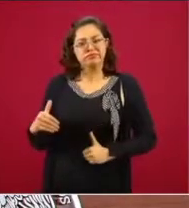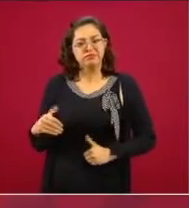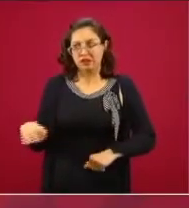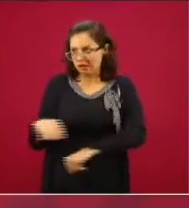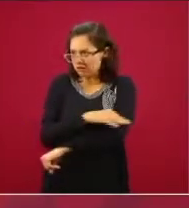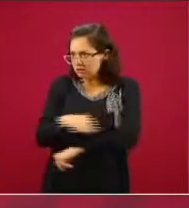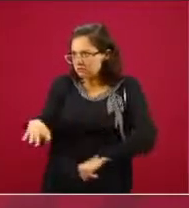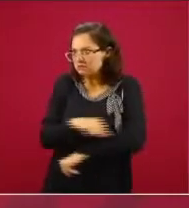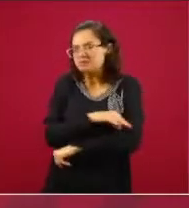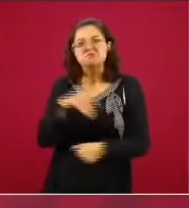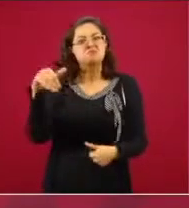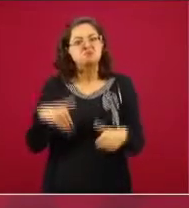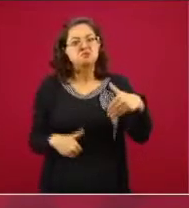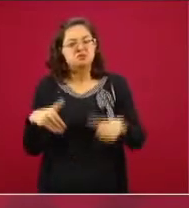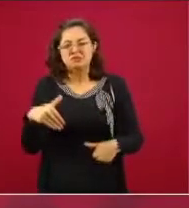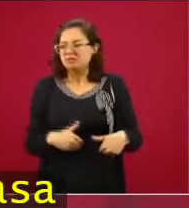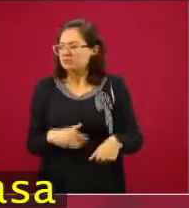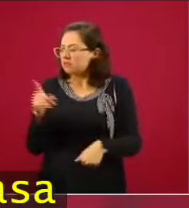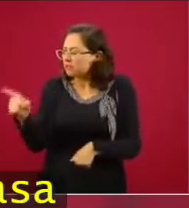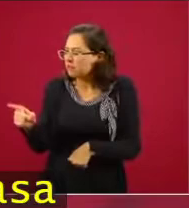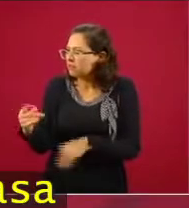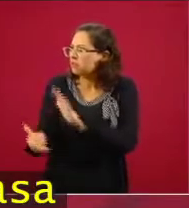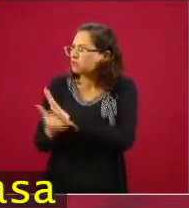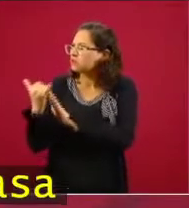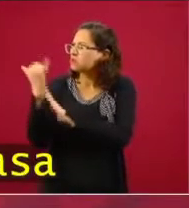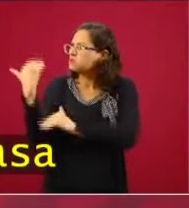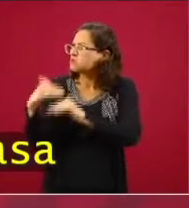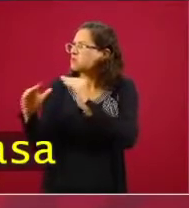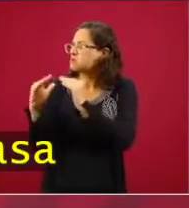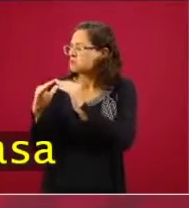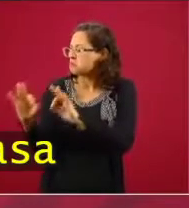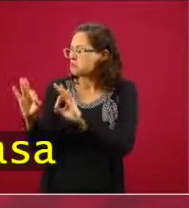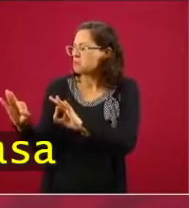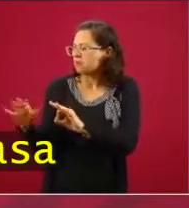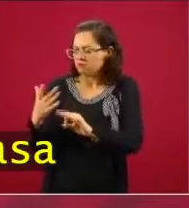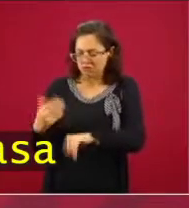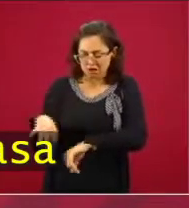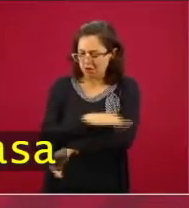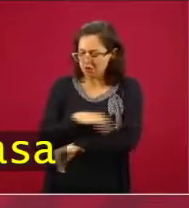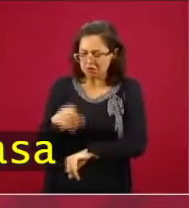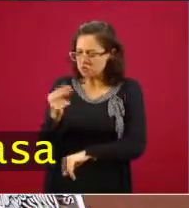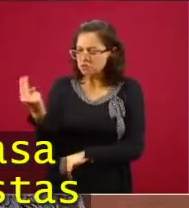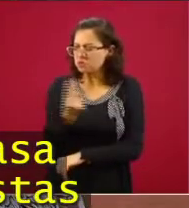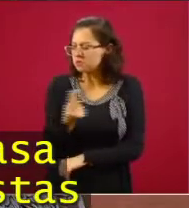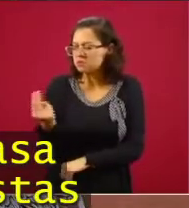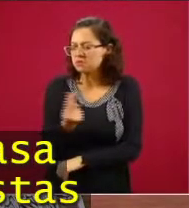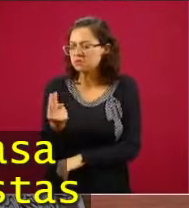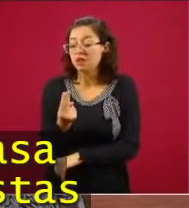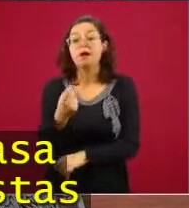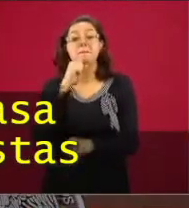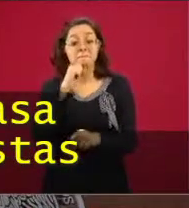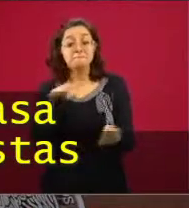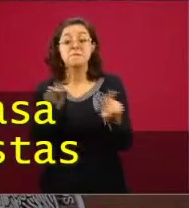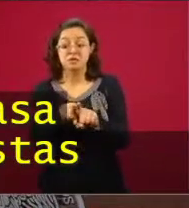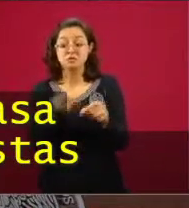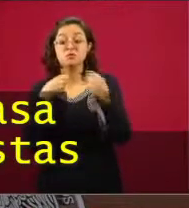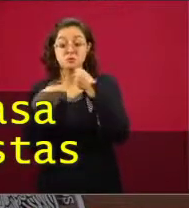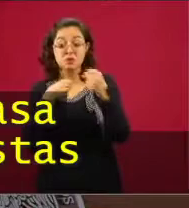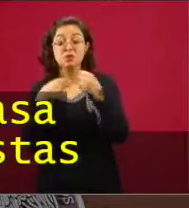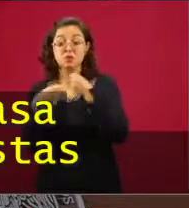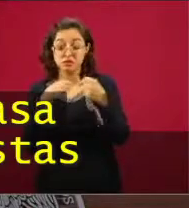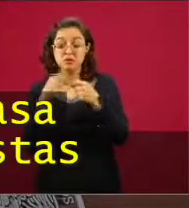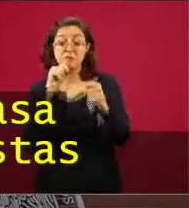gente, una familia puede hacer una casa sin ellos, así a los periodistas, a